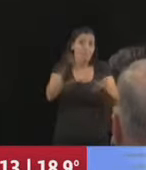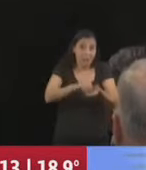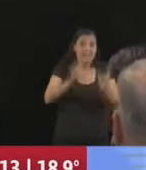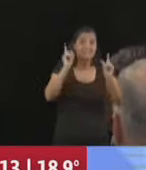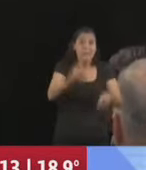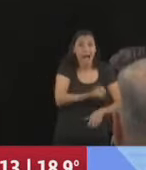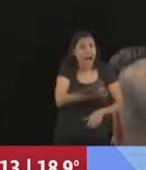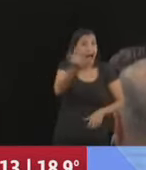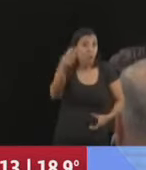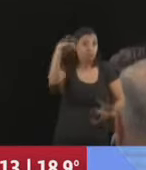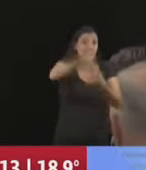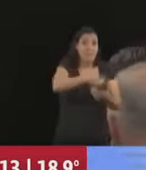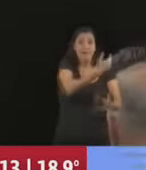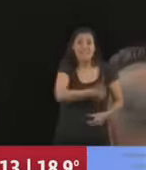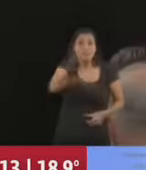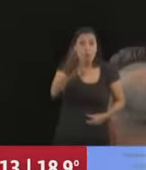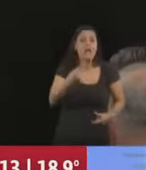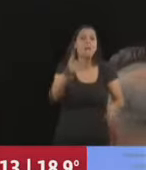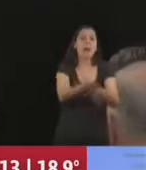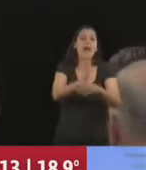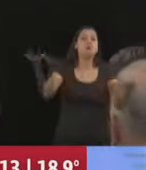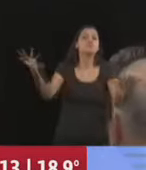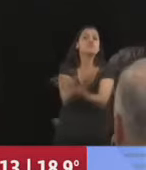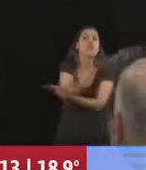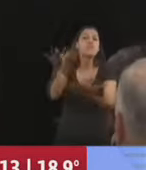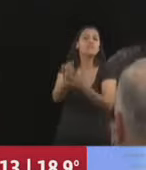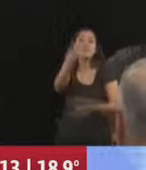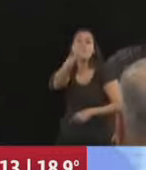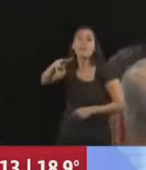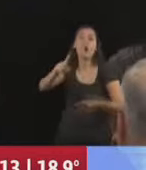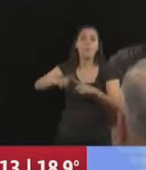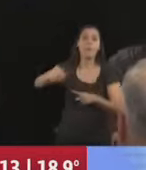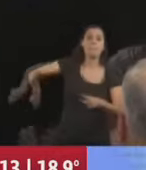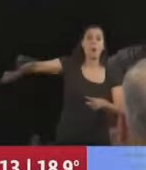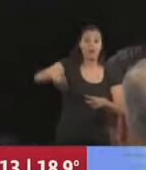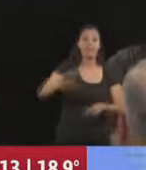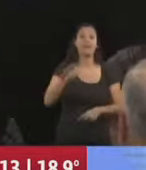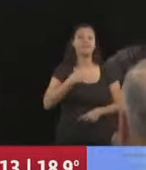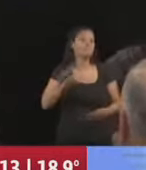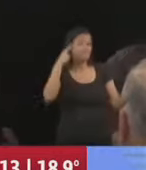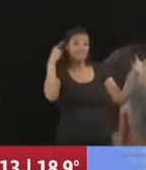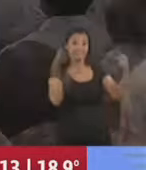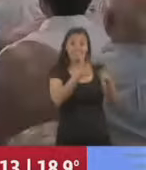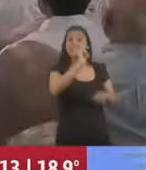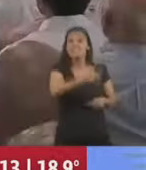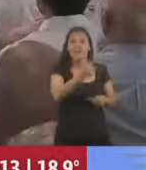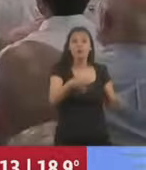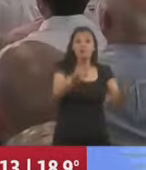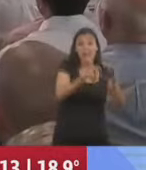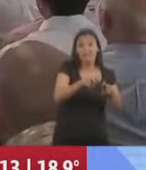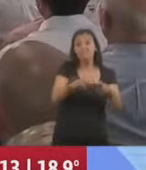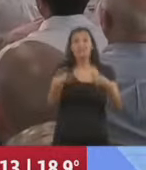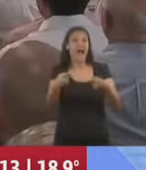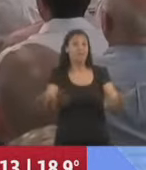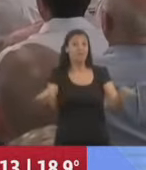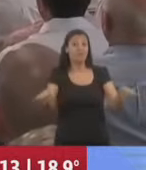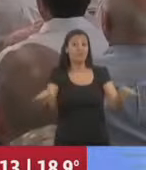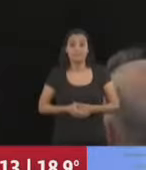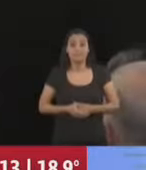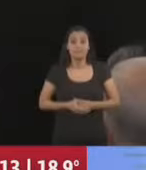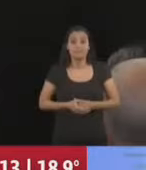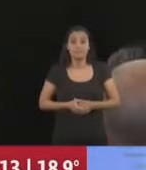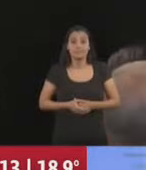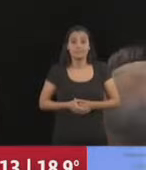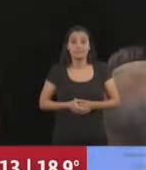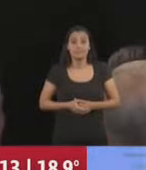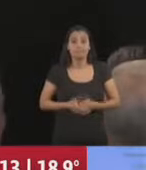democracia. ¿Y a usted le parece que la mejora que propuso el Congreso respecto de las jubilaciones le rompe el esquema fiscal al